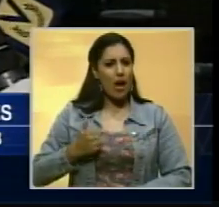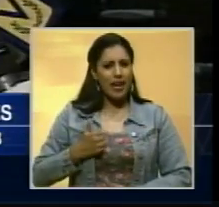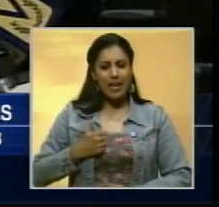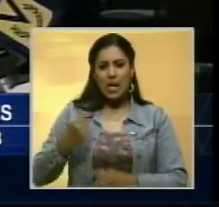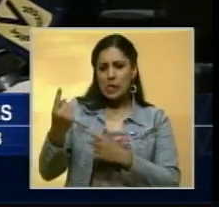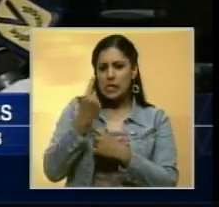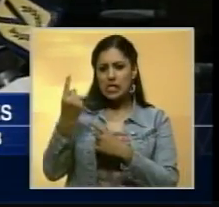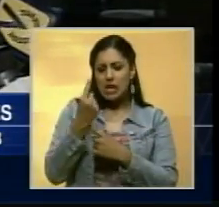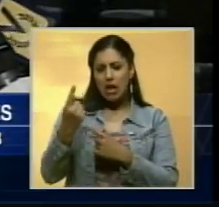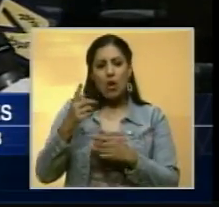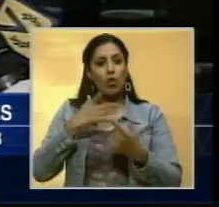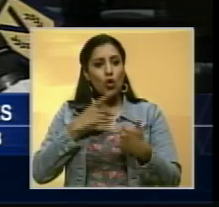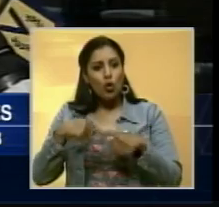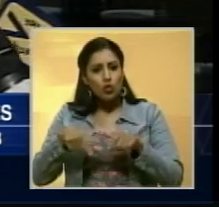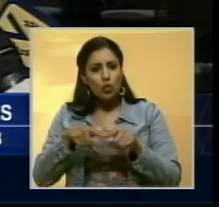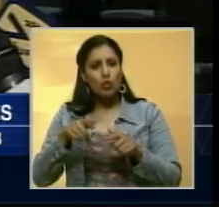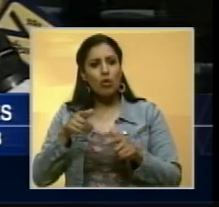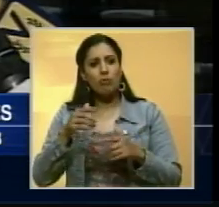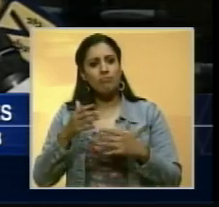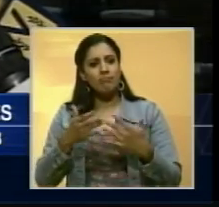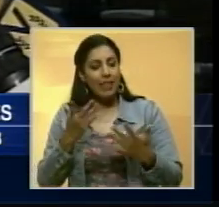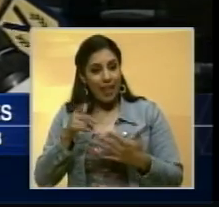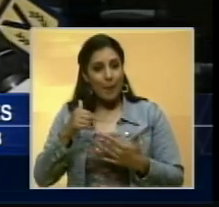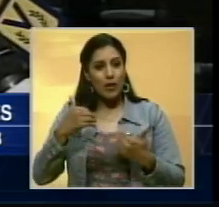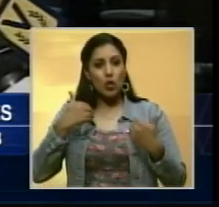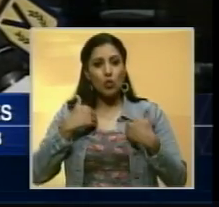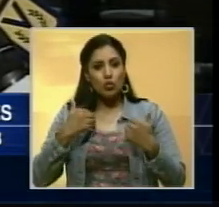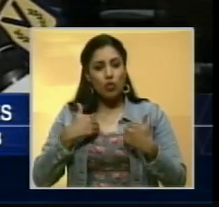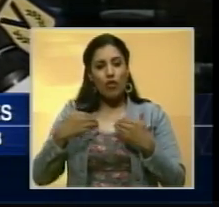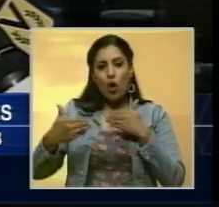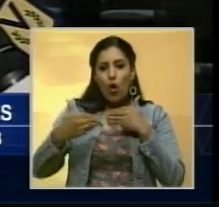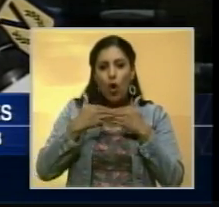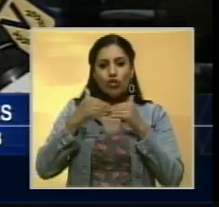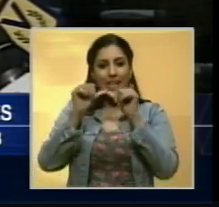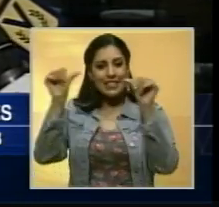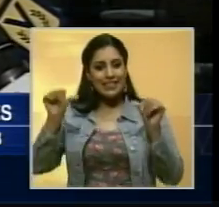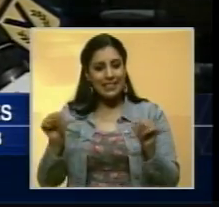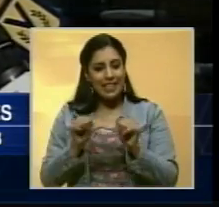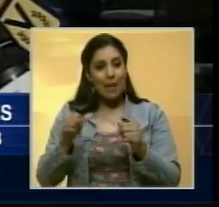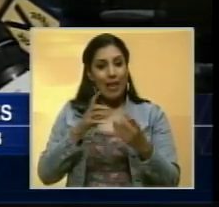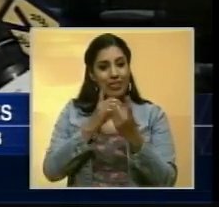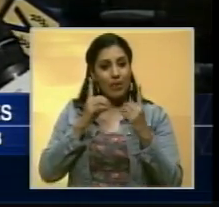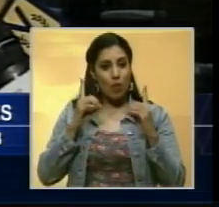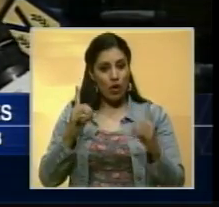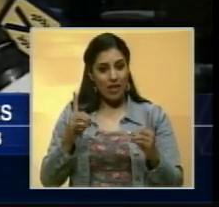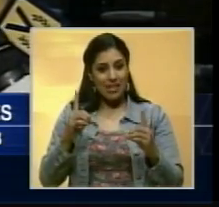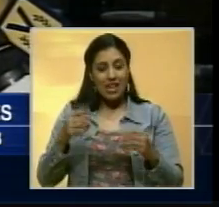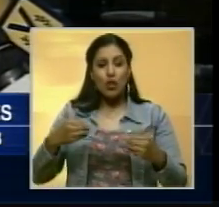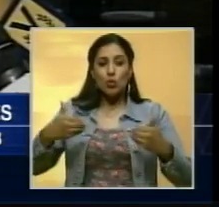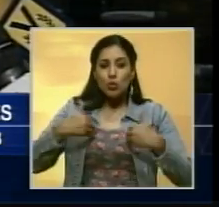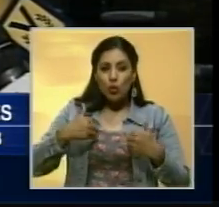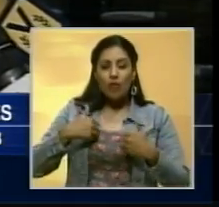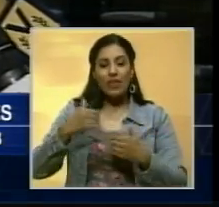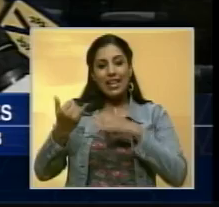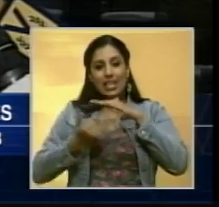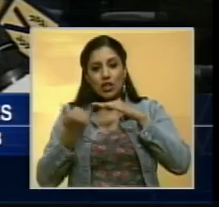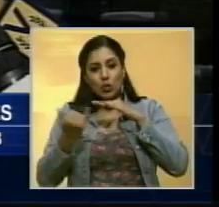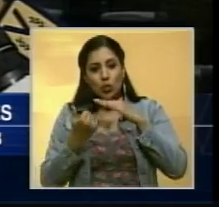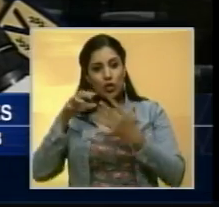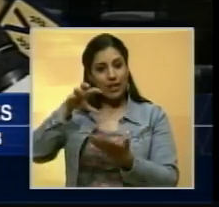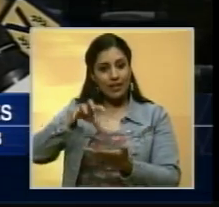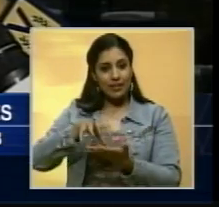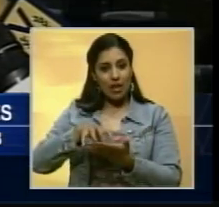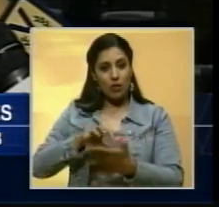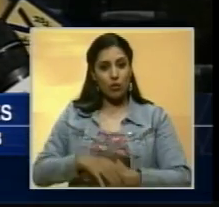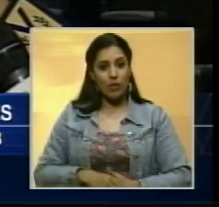de amenaza que se nos presente y que atente contra el sistema democrático, atente contra las instituciones del